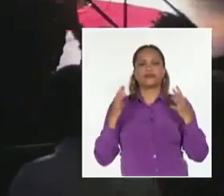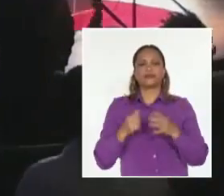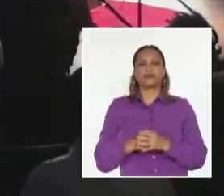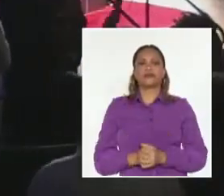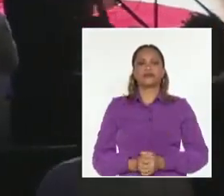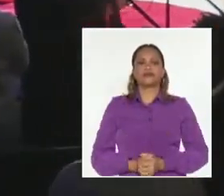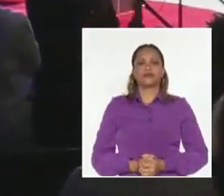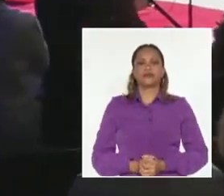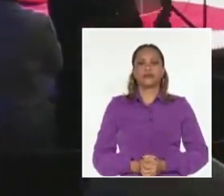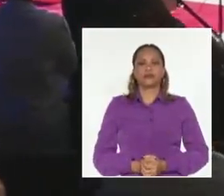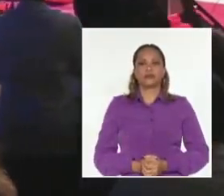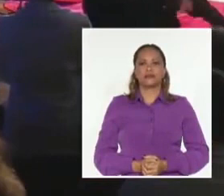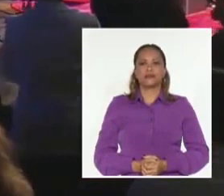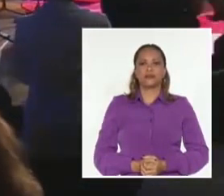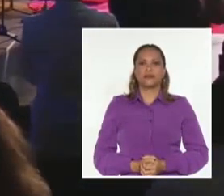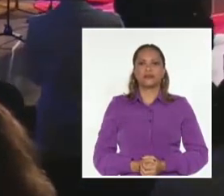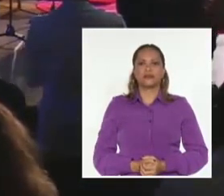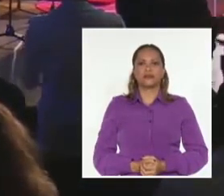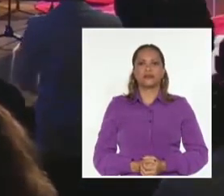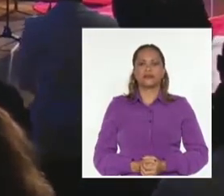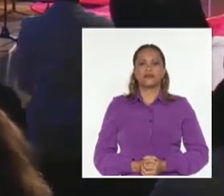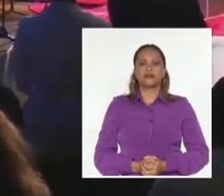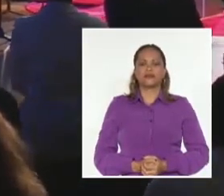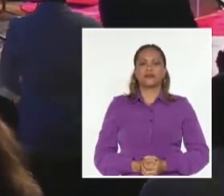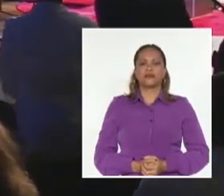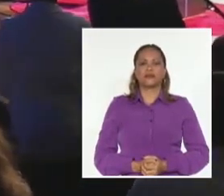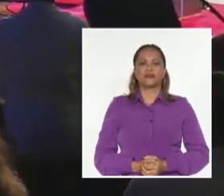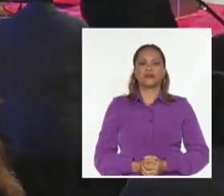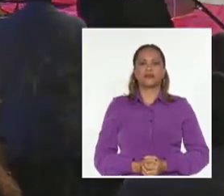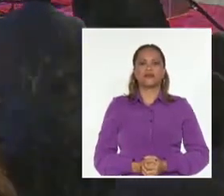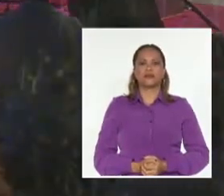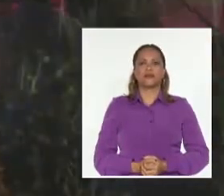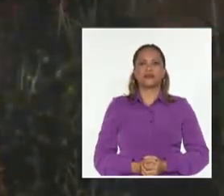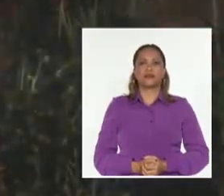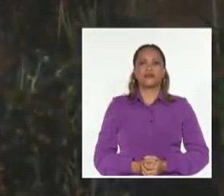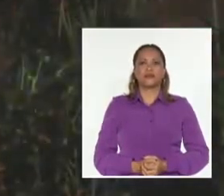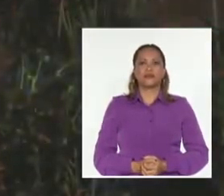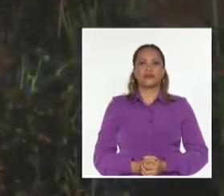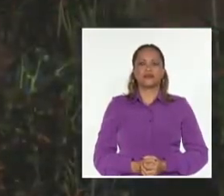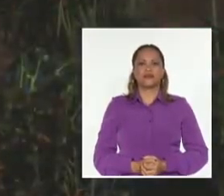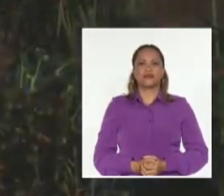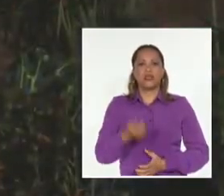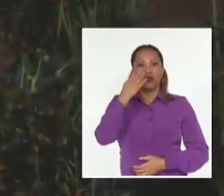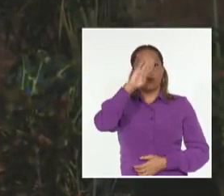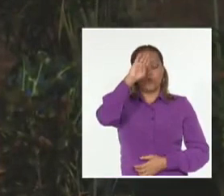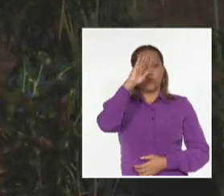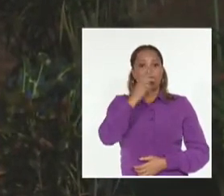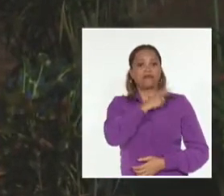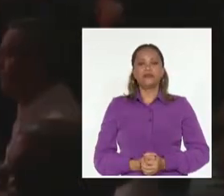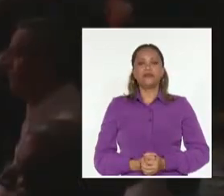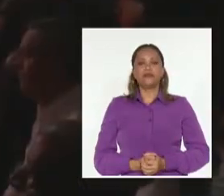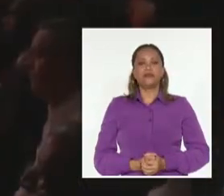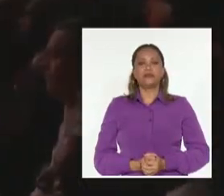sur. Porque Cuba en estos momentos está presidiendo el grupo de los 77 y